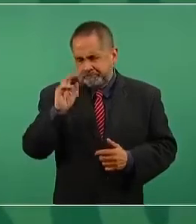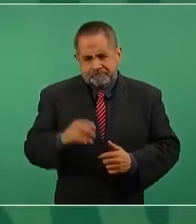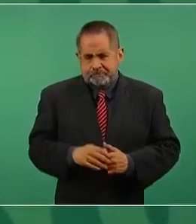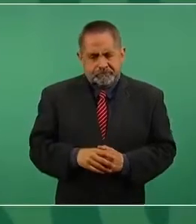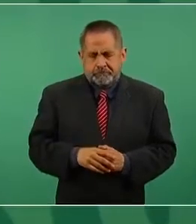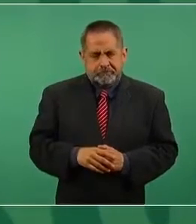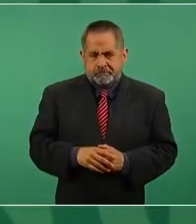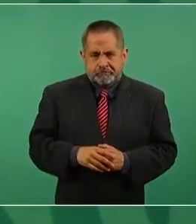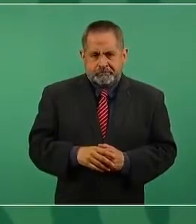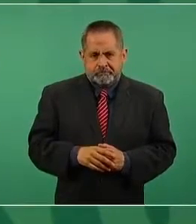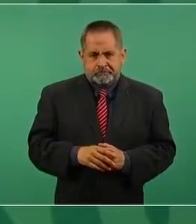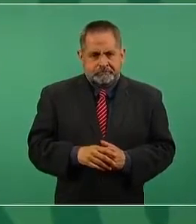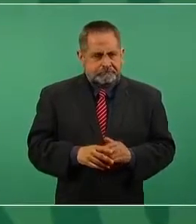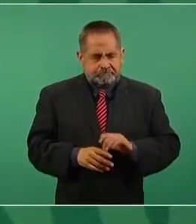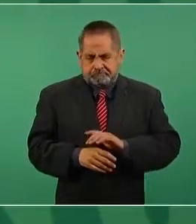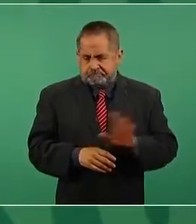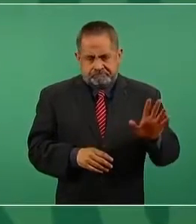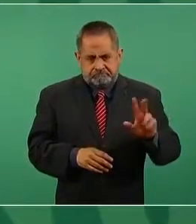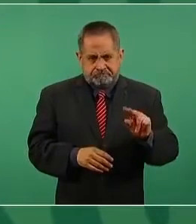en donde no haya